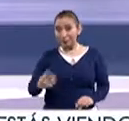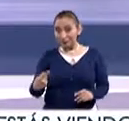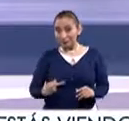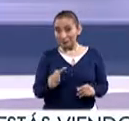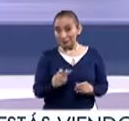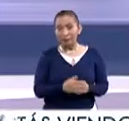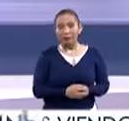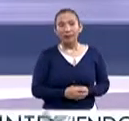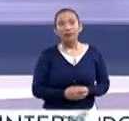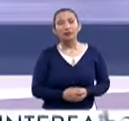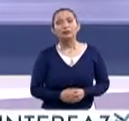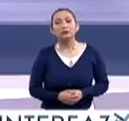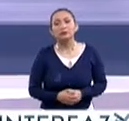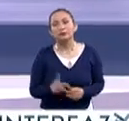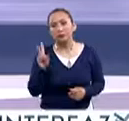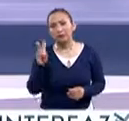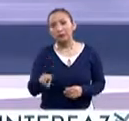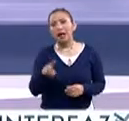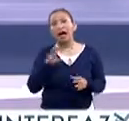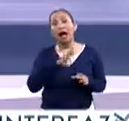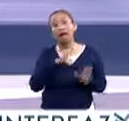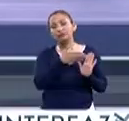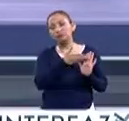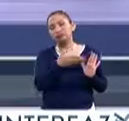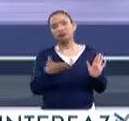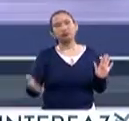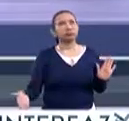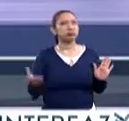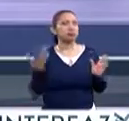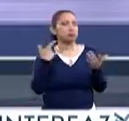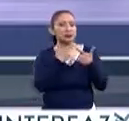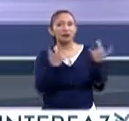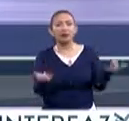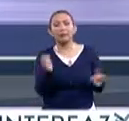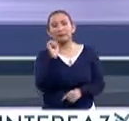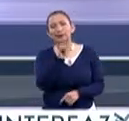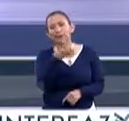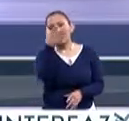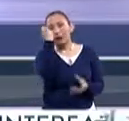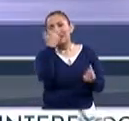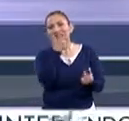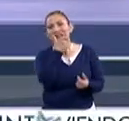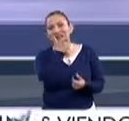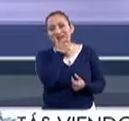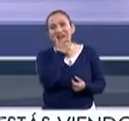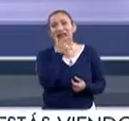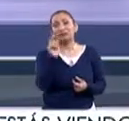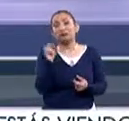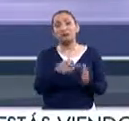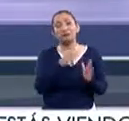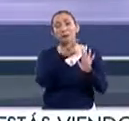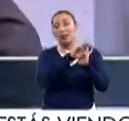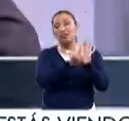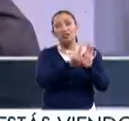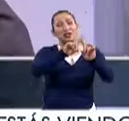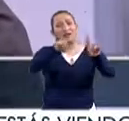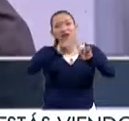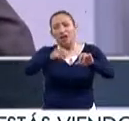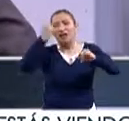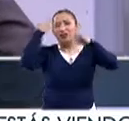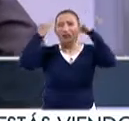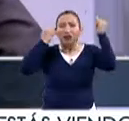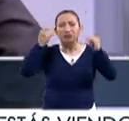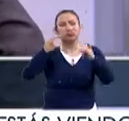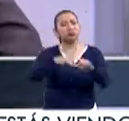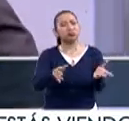pregunta en la cristina y si bien es cierto han existido a través a través de la historia del aprendizaje de la lengua extranjera muchas metodologías muchas creencias